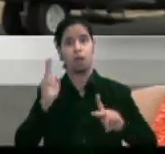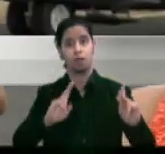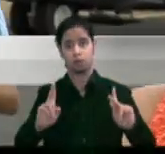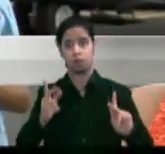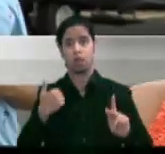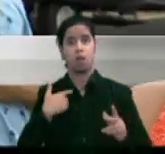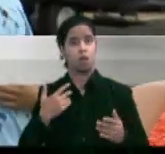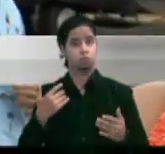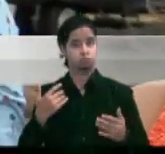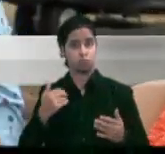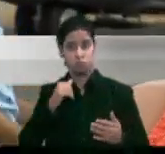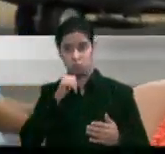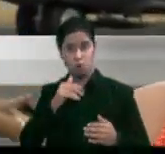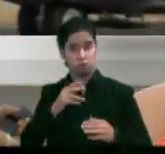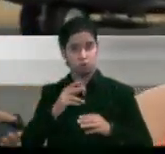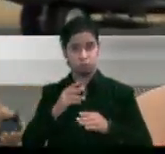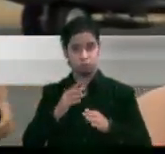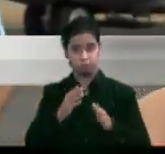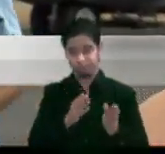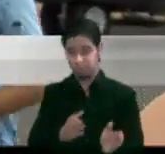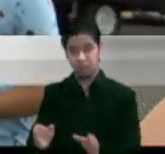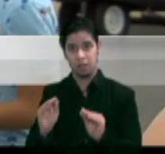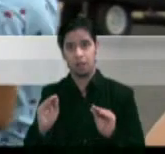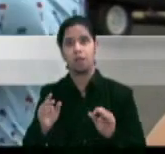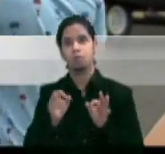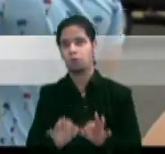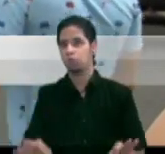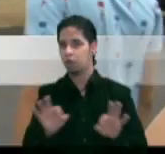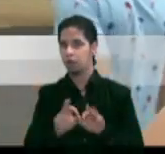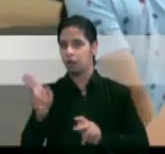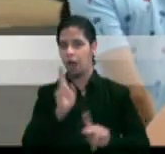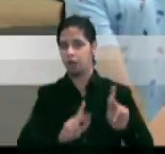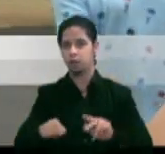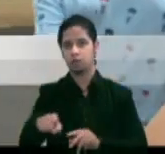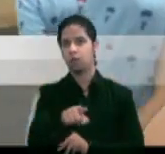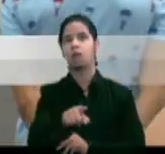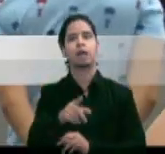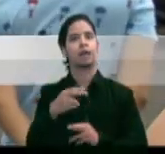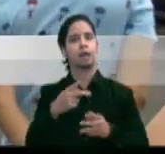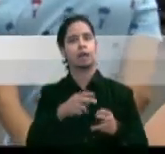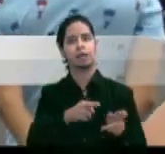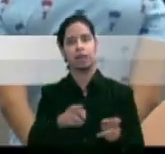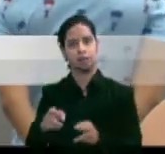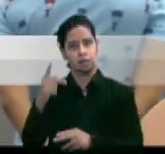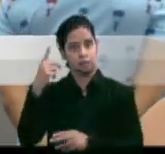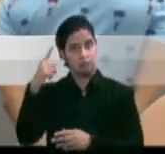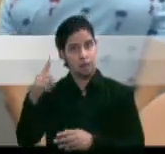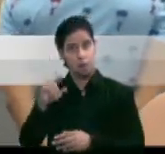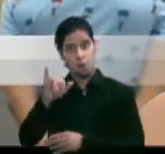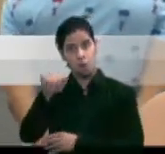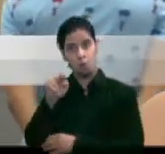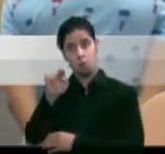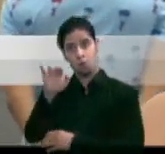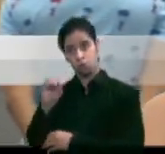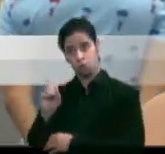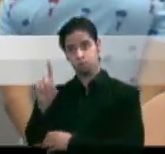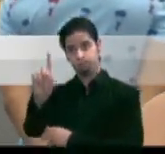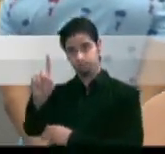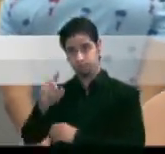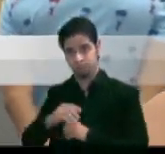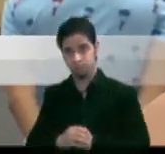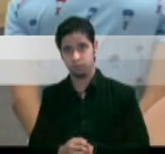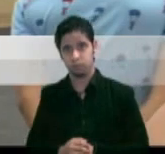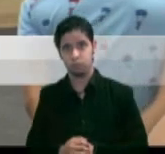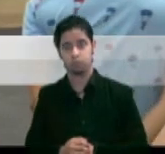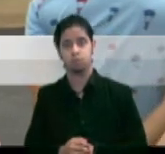guardia, ya que necesitamos que el pueblo esté preparado ya para junio primero. No tenemos que esperar a la temporada pico de Puerto Rico, que es